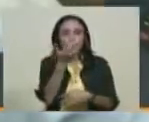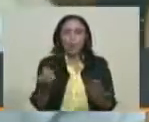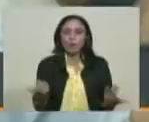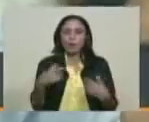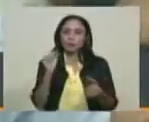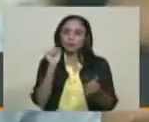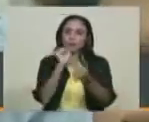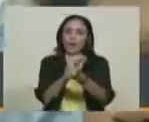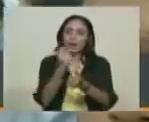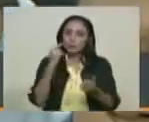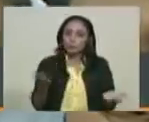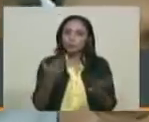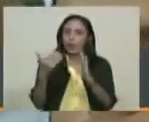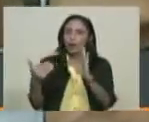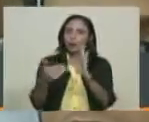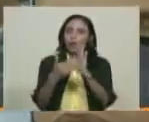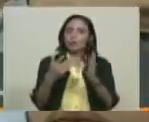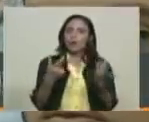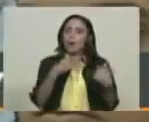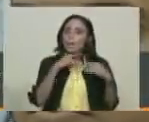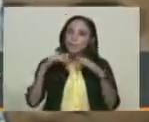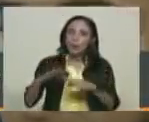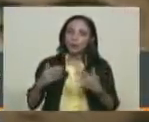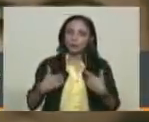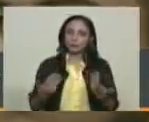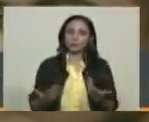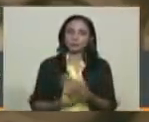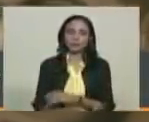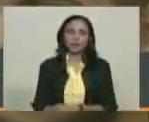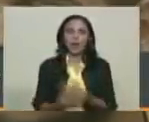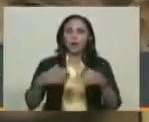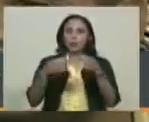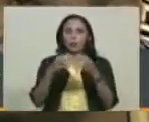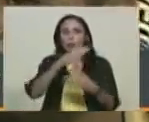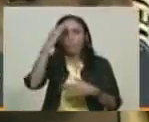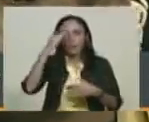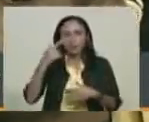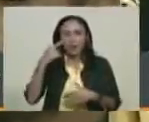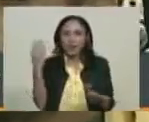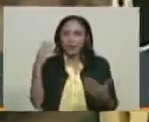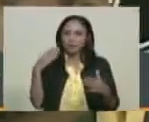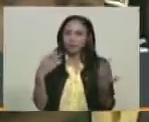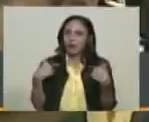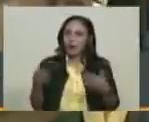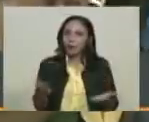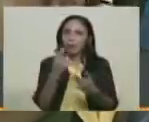vida de nuestro país y del alto mando político militar de la República.